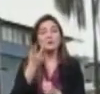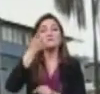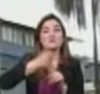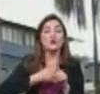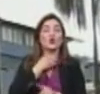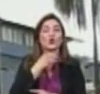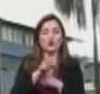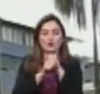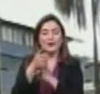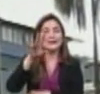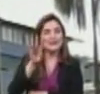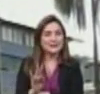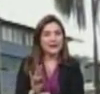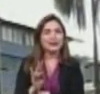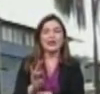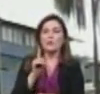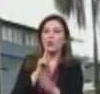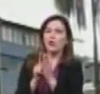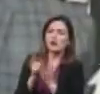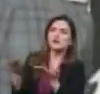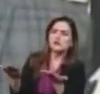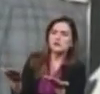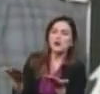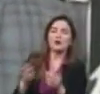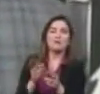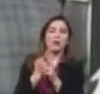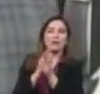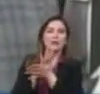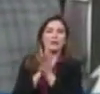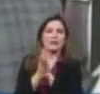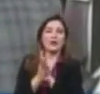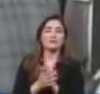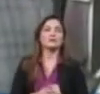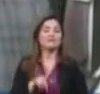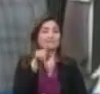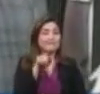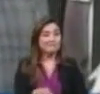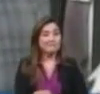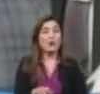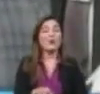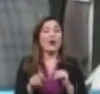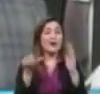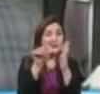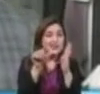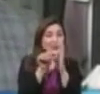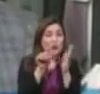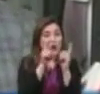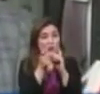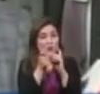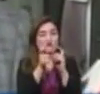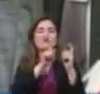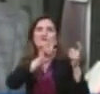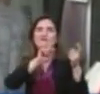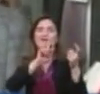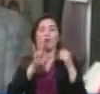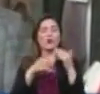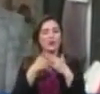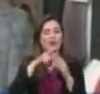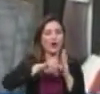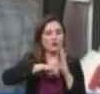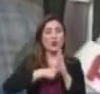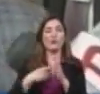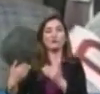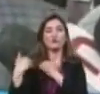de 2017, pero no tuvo respuesta. Es necesaria la restitución plena de nuestras facultades en la medida en que se